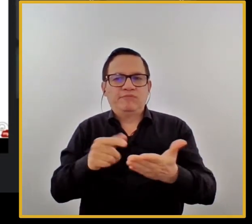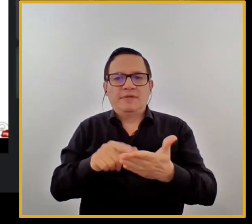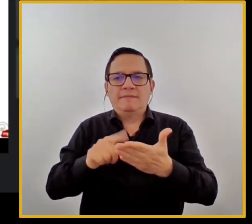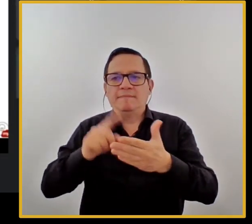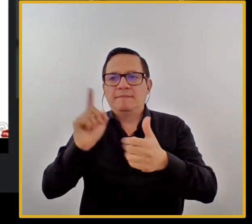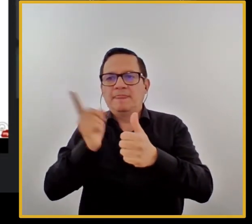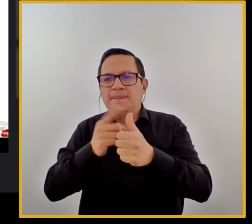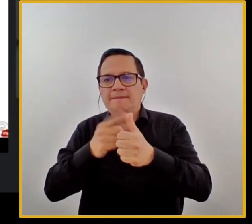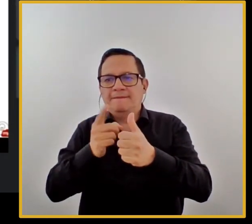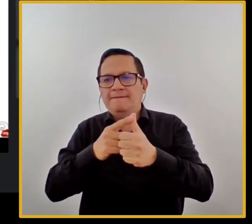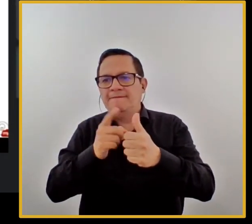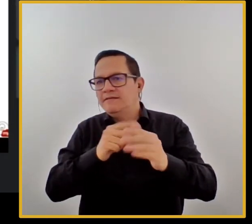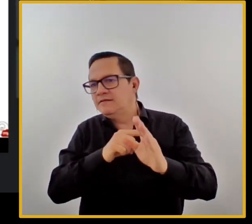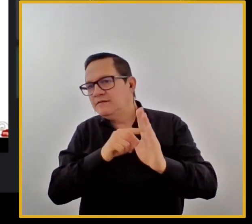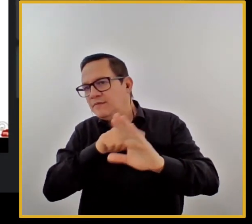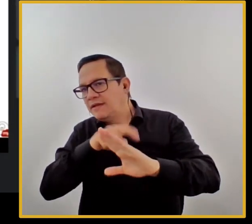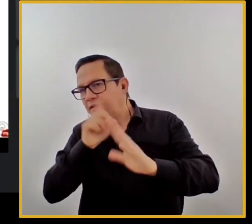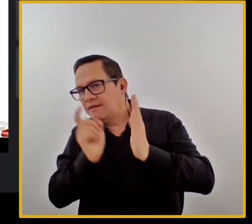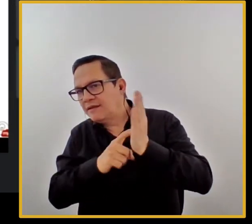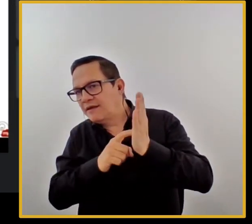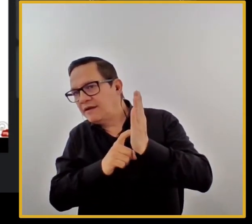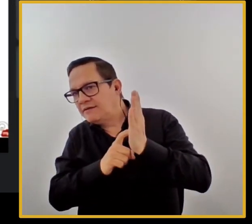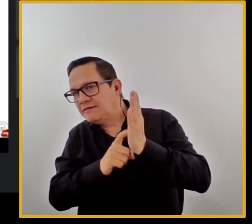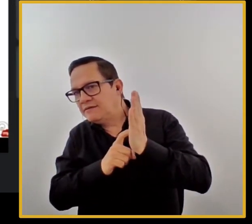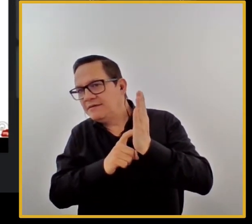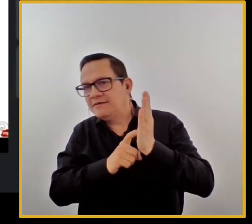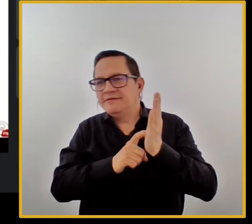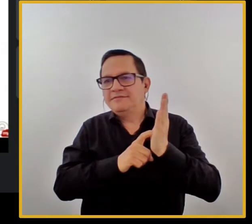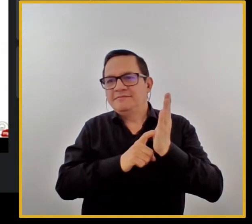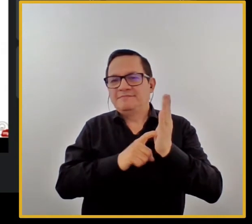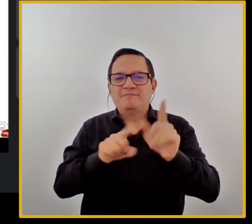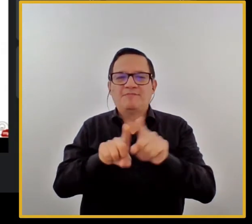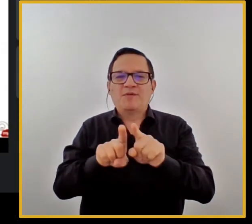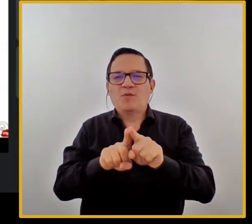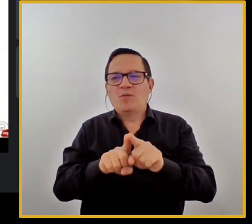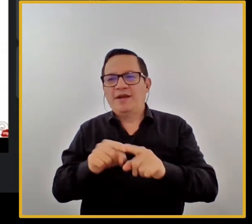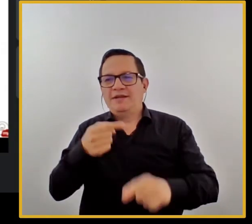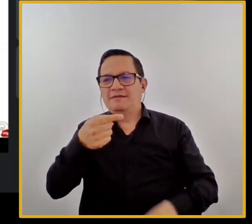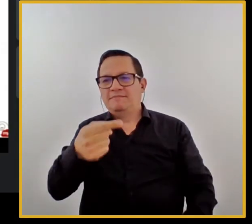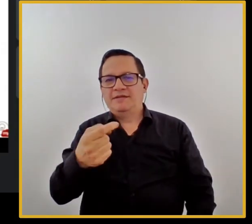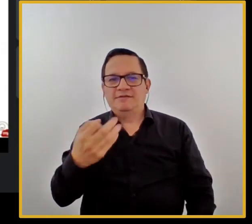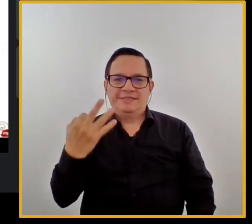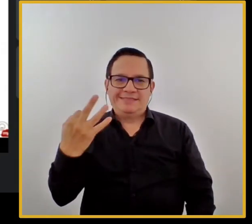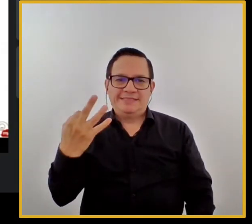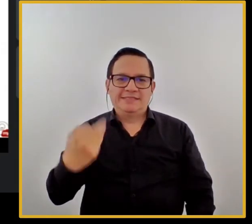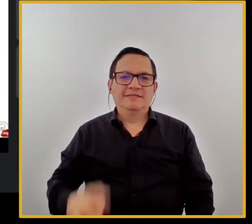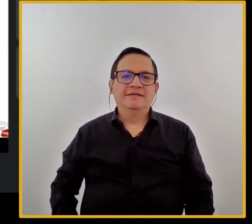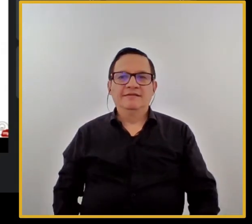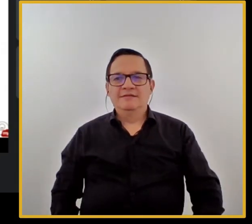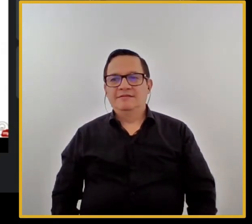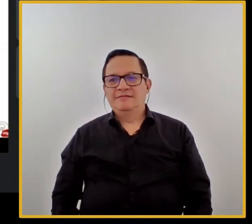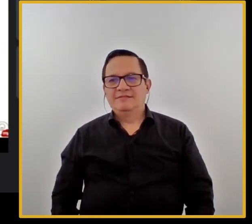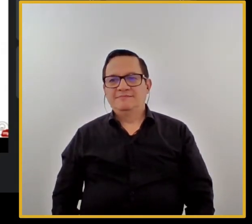primera integral, yo puedo acá sacar a menos 3, ¿cierto?